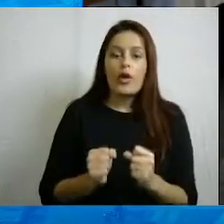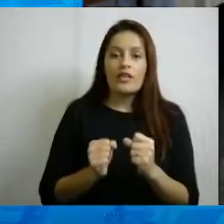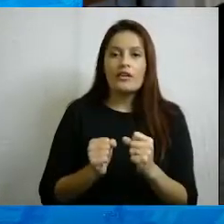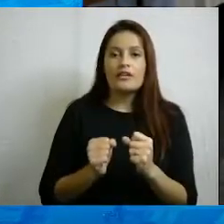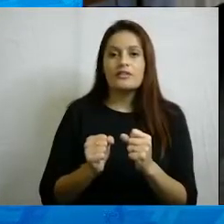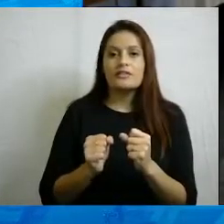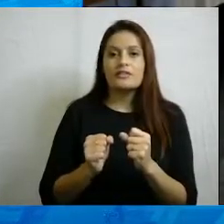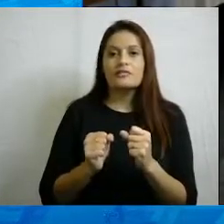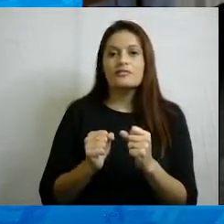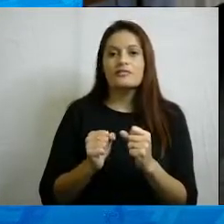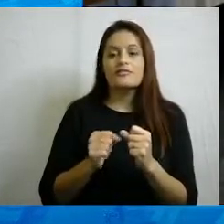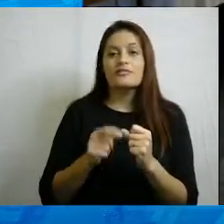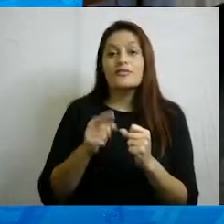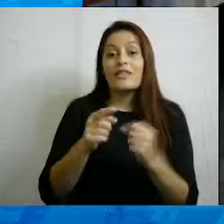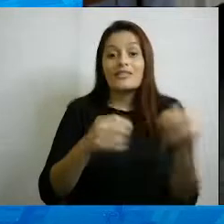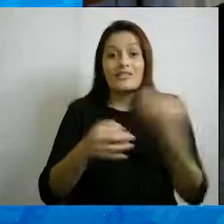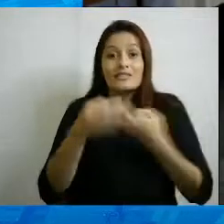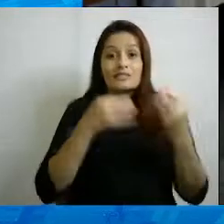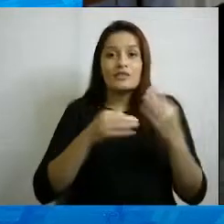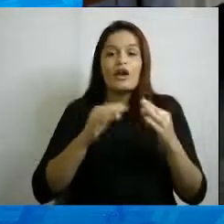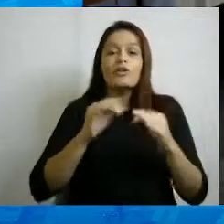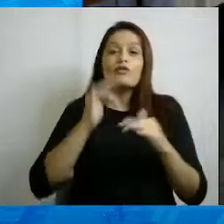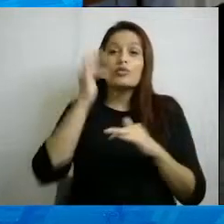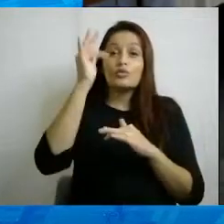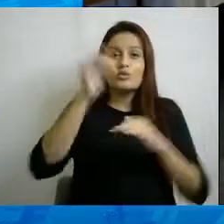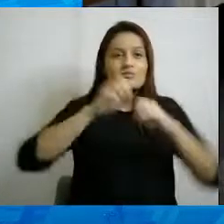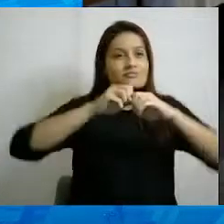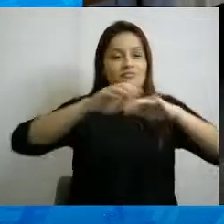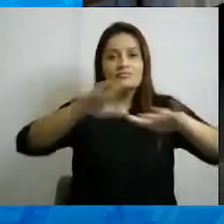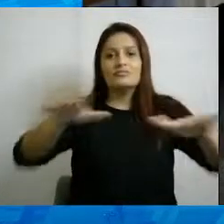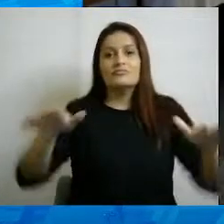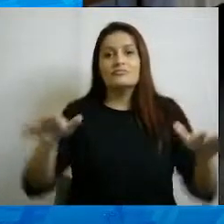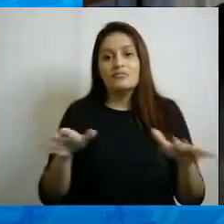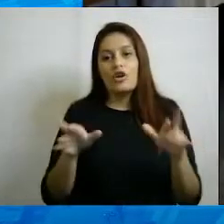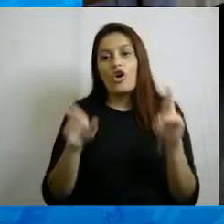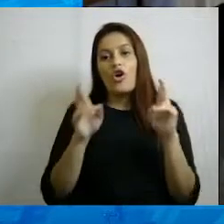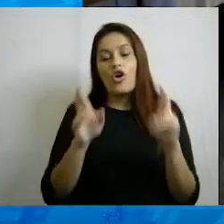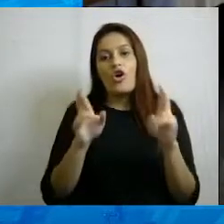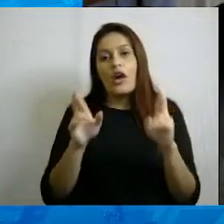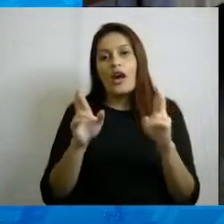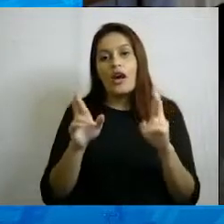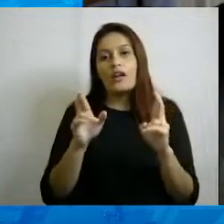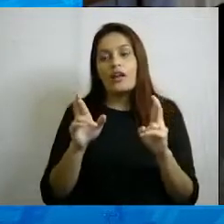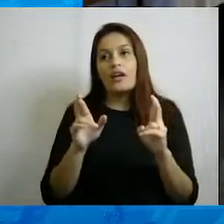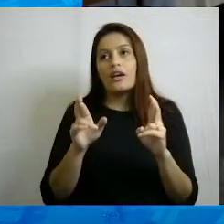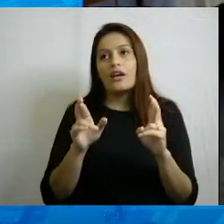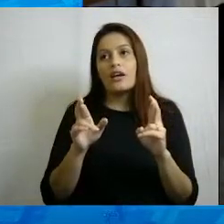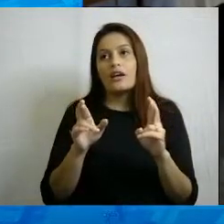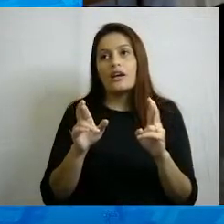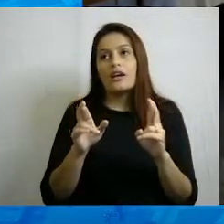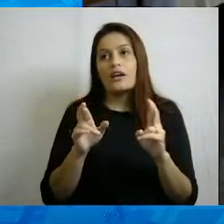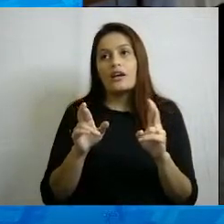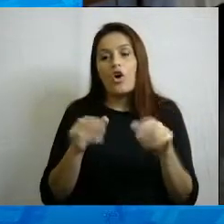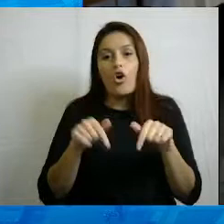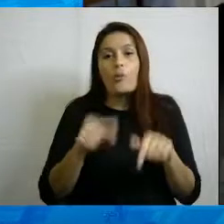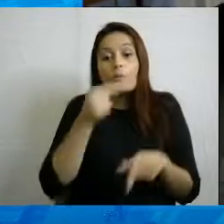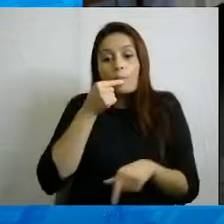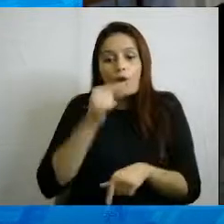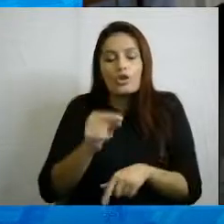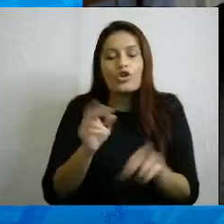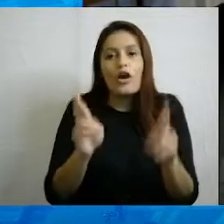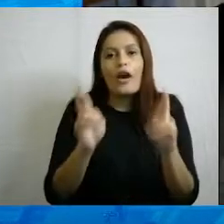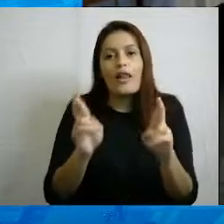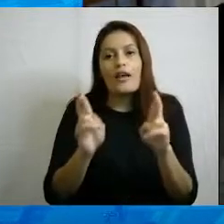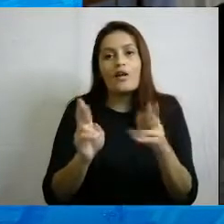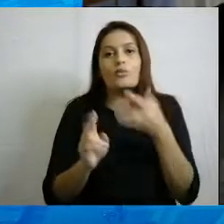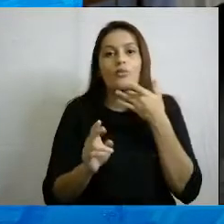campaña, como usted plantea, en este aspecto. Ojalá, como se lo dije en Culiprán, fuera hoy día, digamos, lo antes posible,